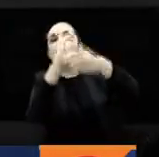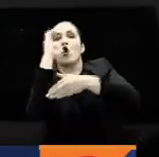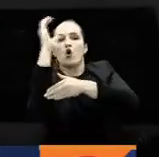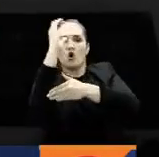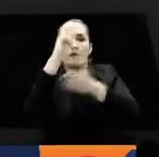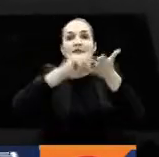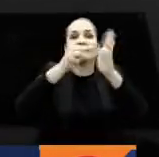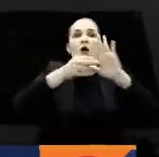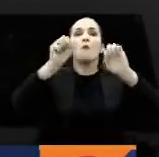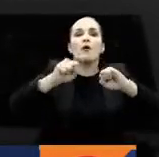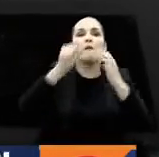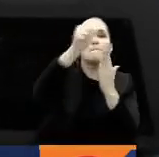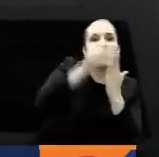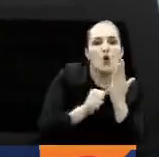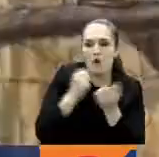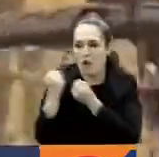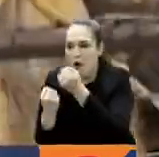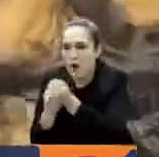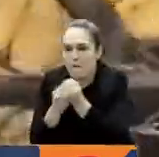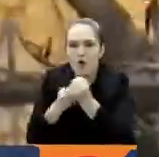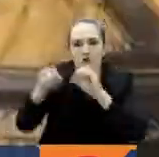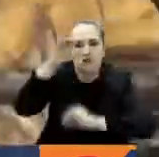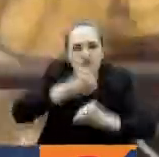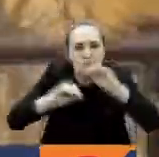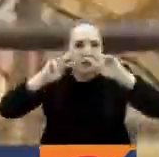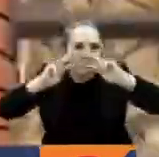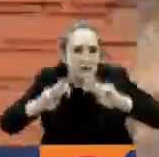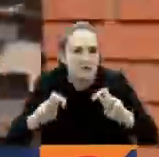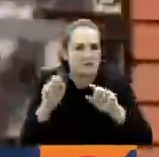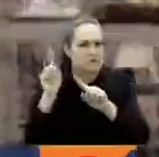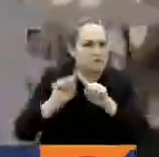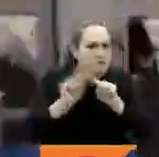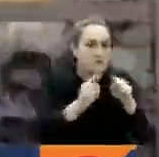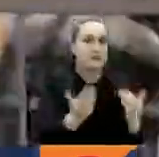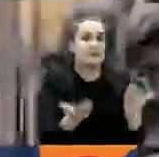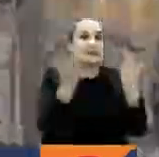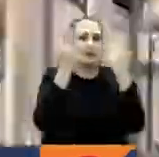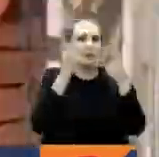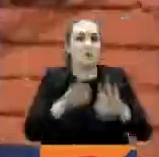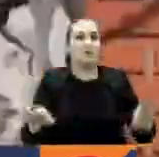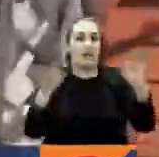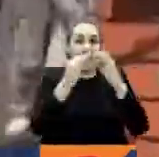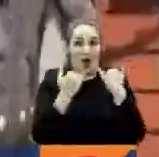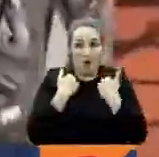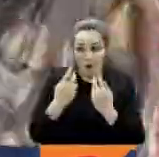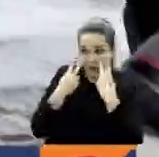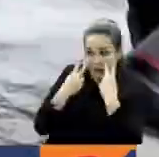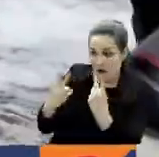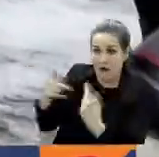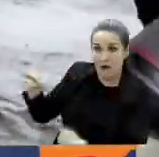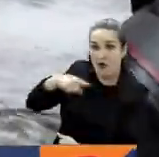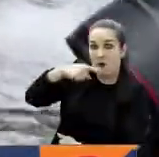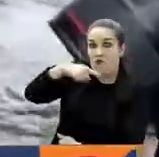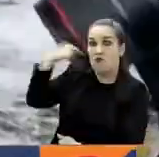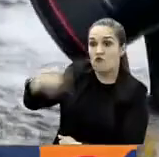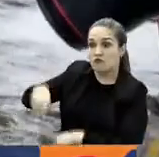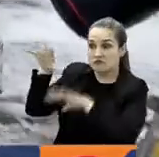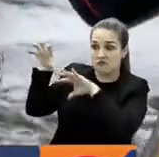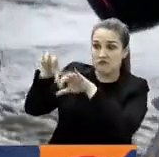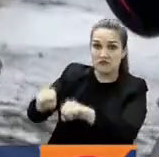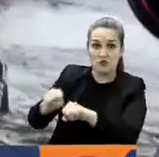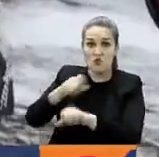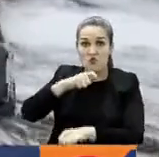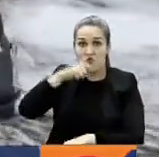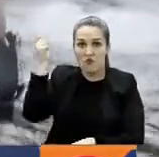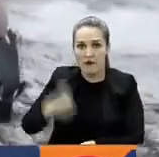inclusión en programas de investigación y desarrollo además cobra relevancia en el contexto de la crisis que desató la invasión de rusia a ucrania de